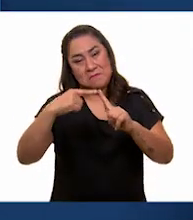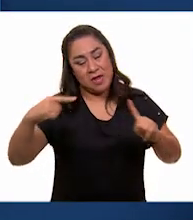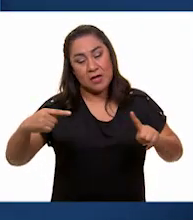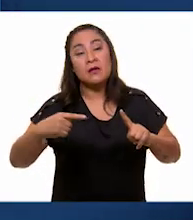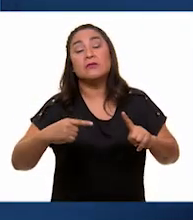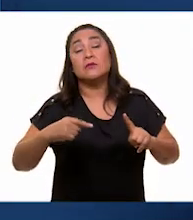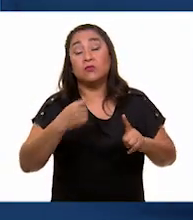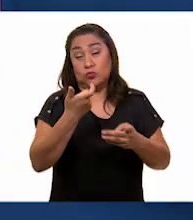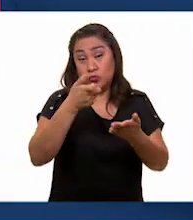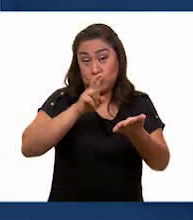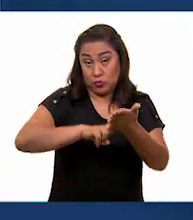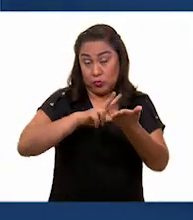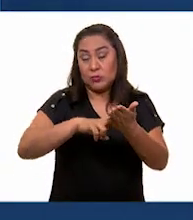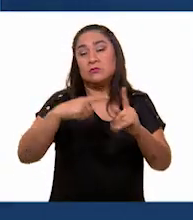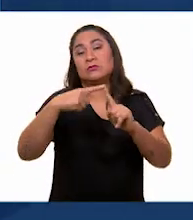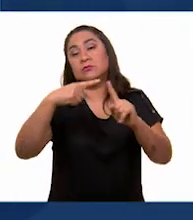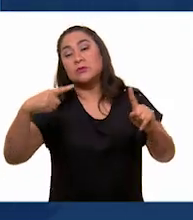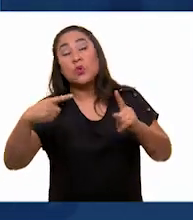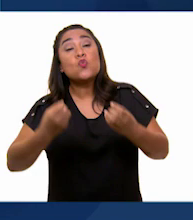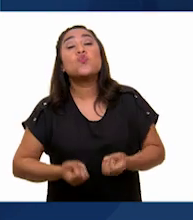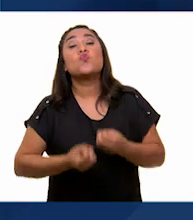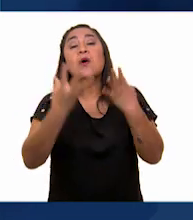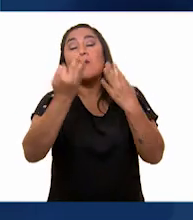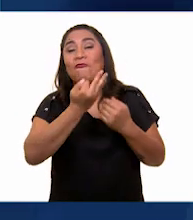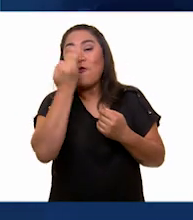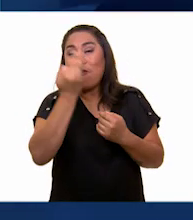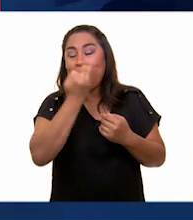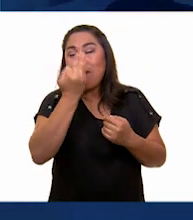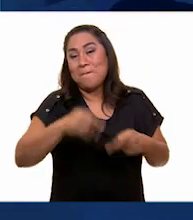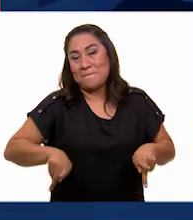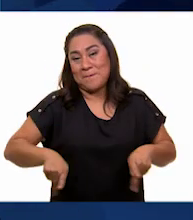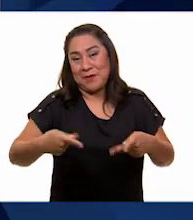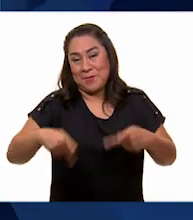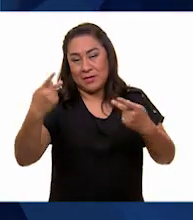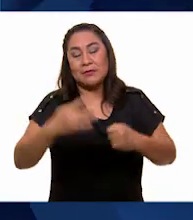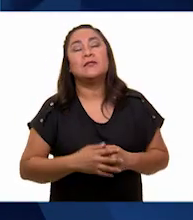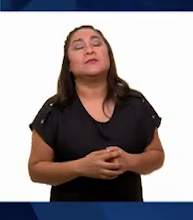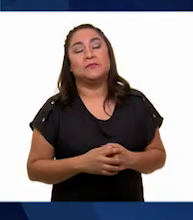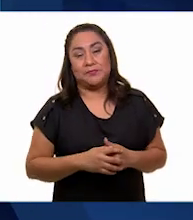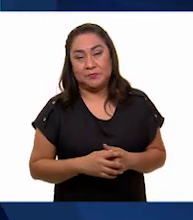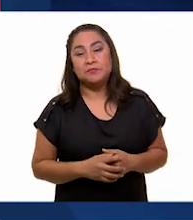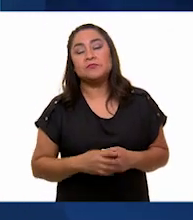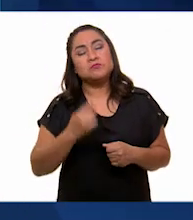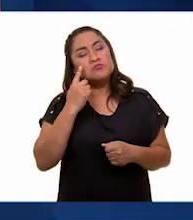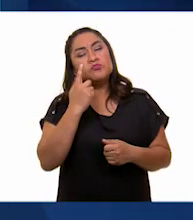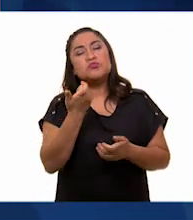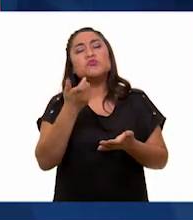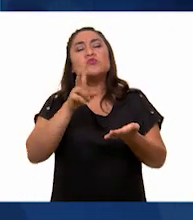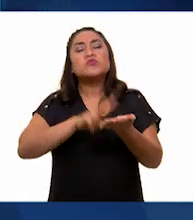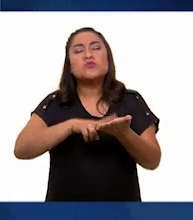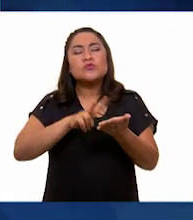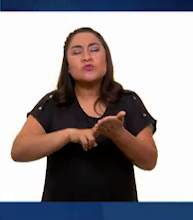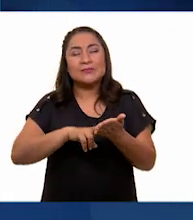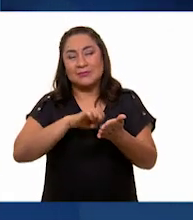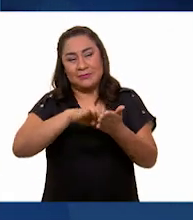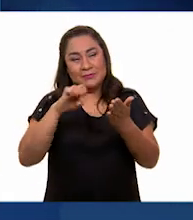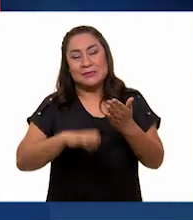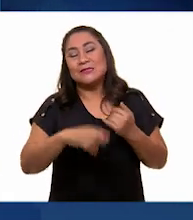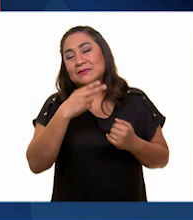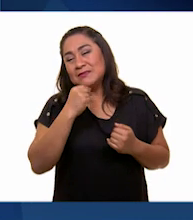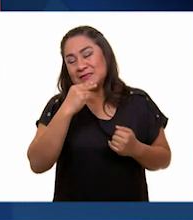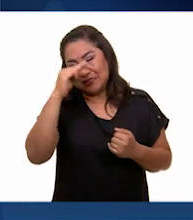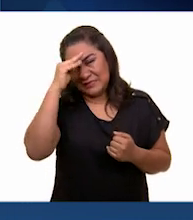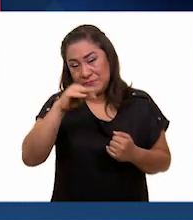que dividir el precio de cada oferta entre la cantidad de cactus que nos venden. Para obtener el precio de un cactus en el invernadero del señor